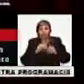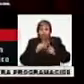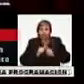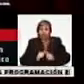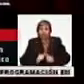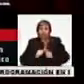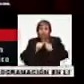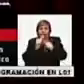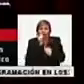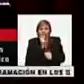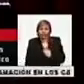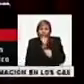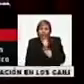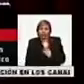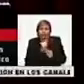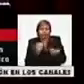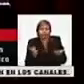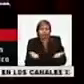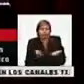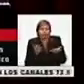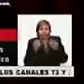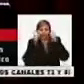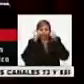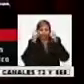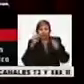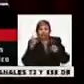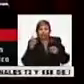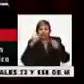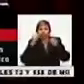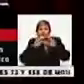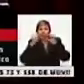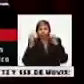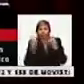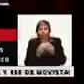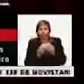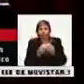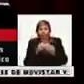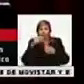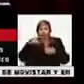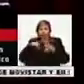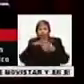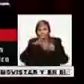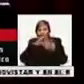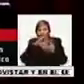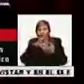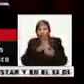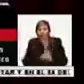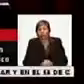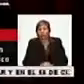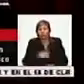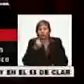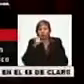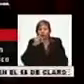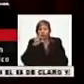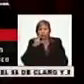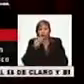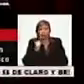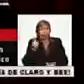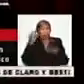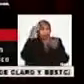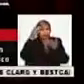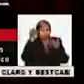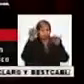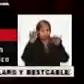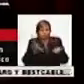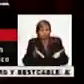seguir trabajando por este glorioso partido, por este glorioso movimiento que tú nos has dejado.